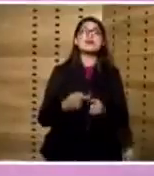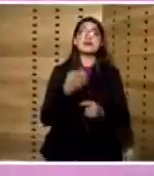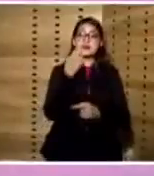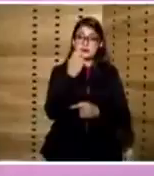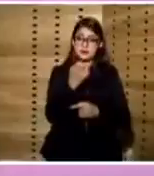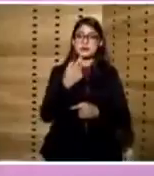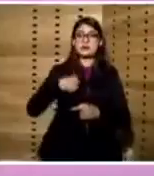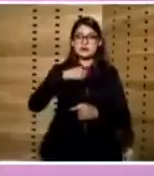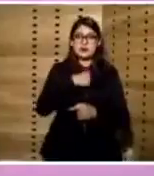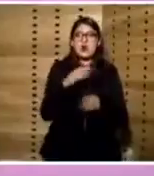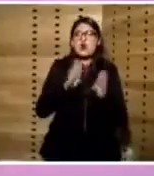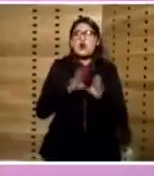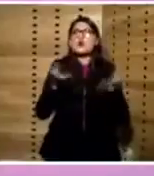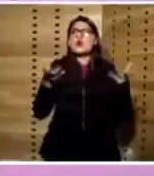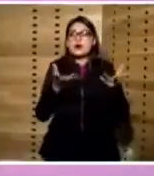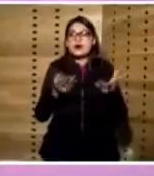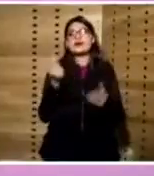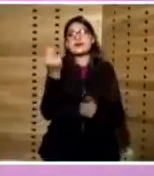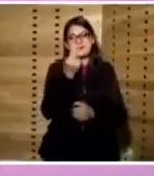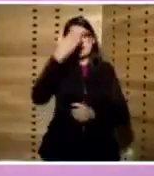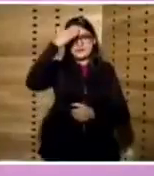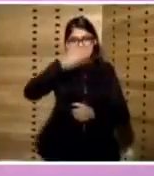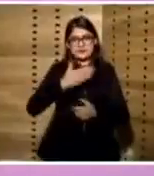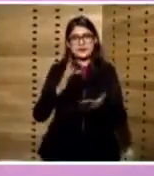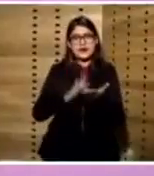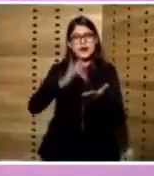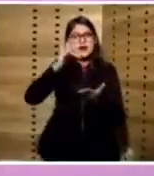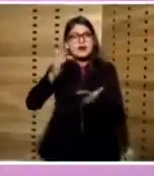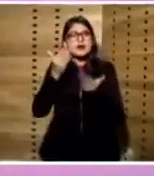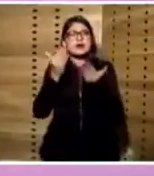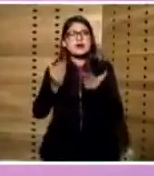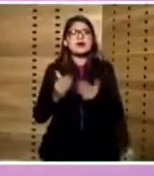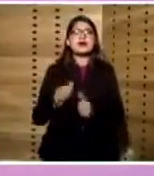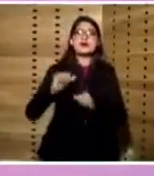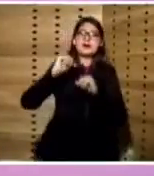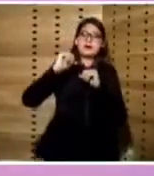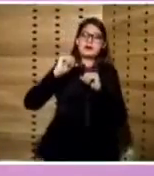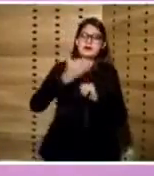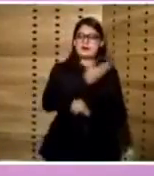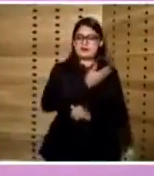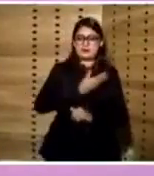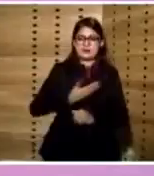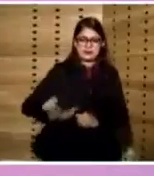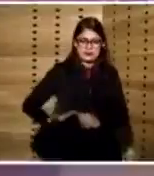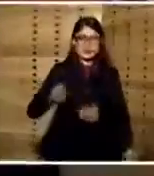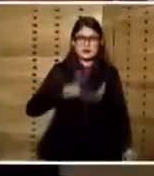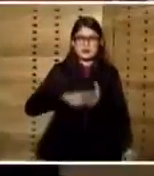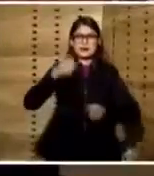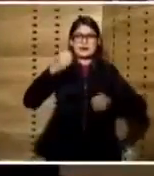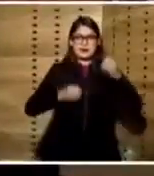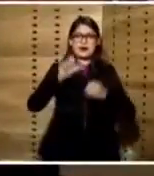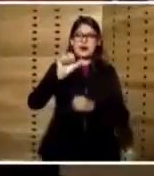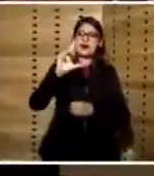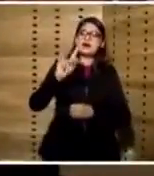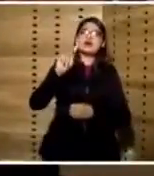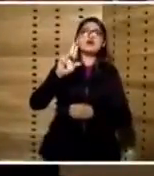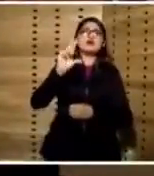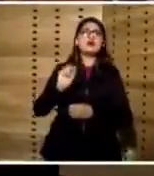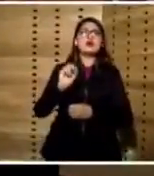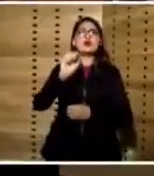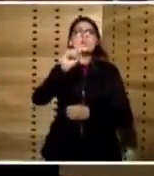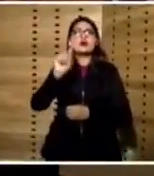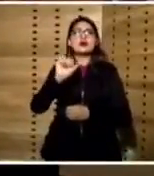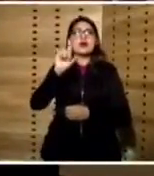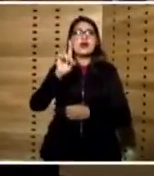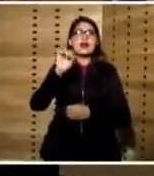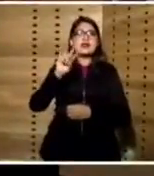Agradezco al señor ministro Arturo Saldívar y a los consejeras y consejeros, su amplia